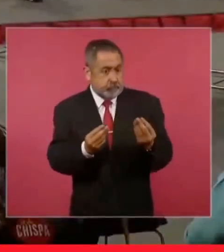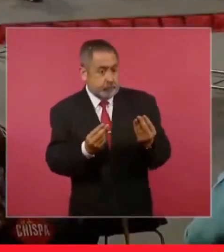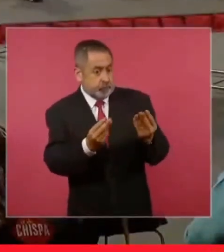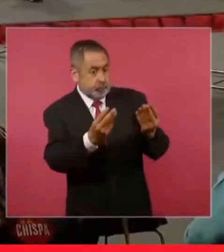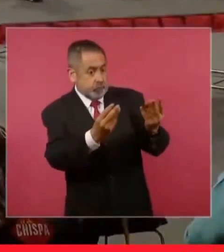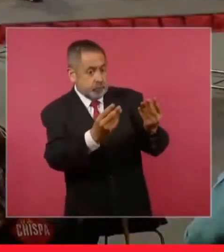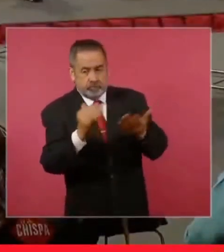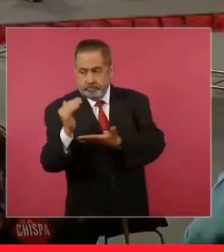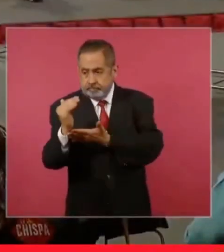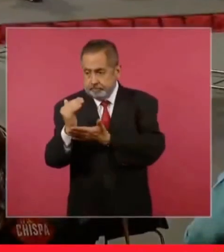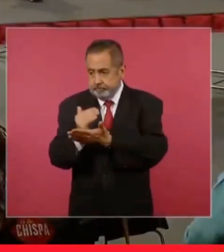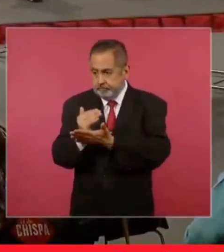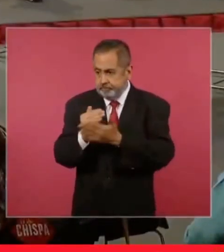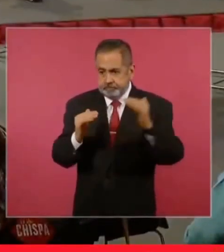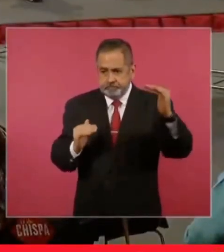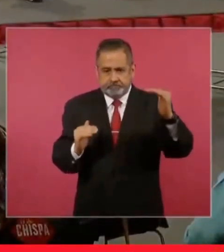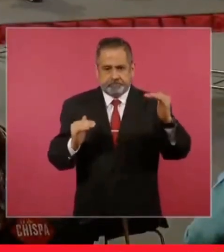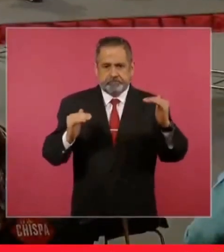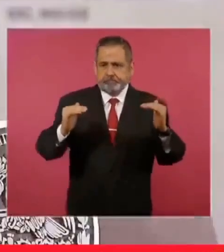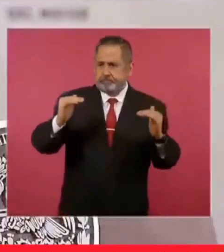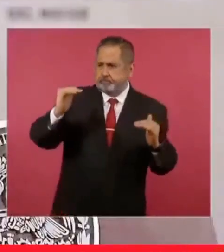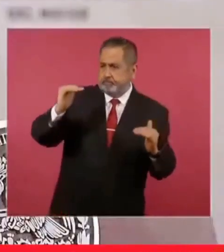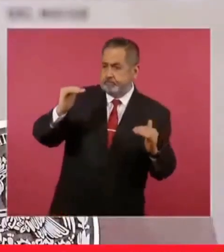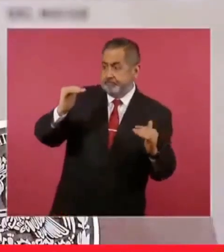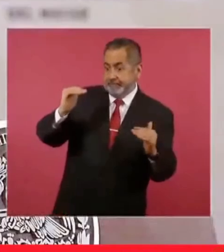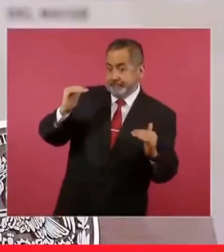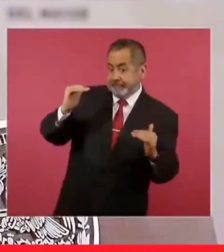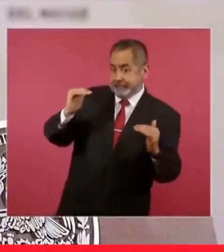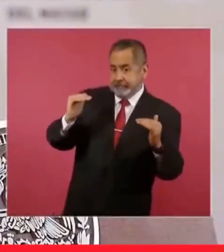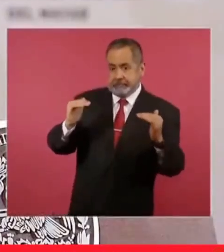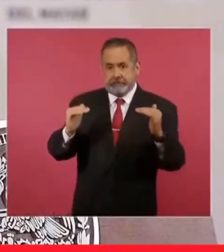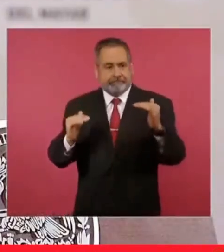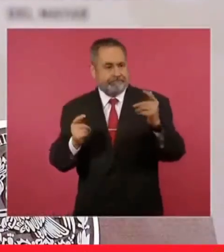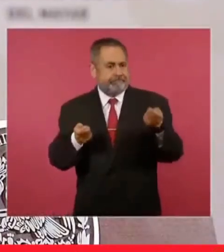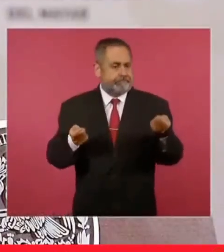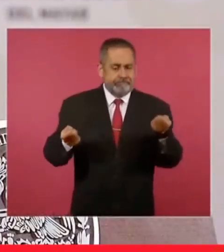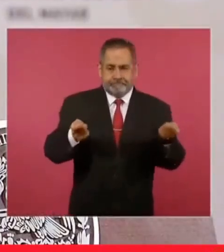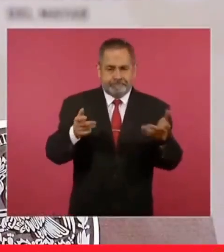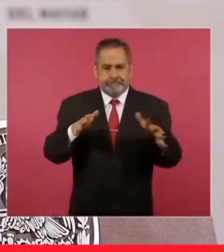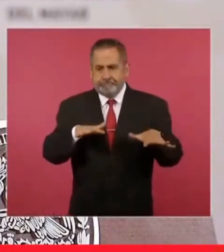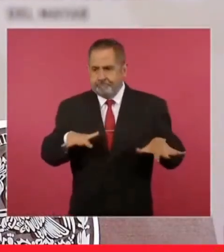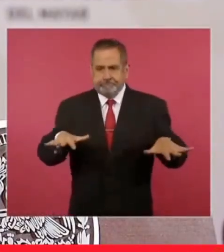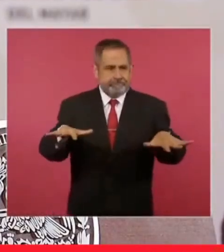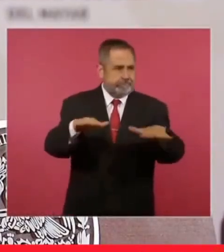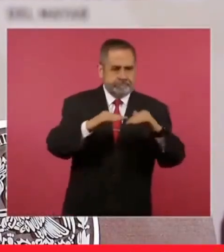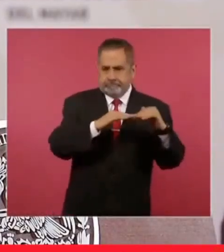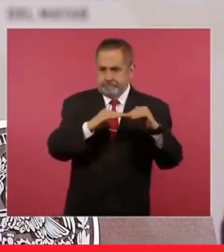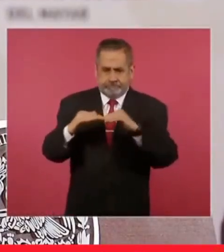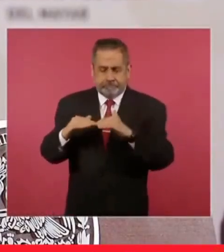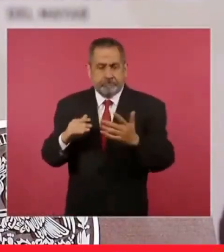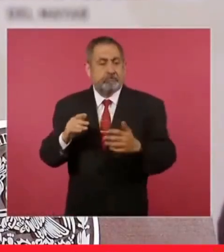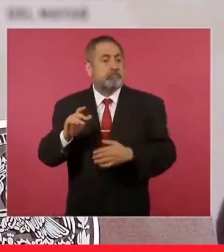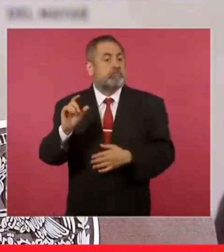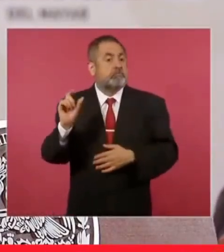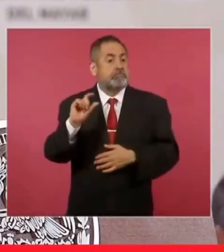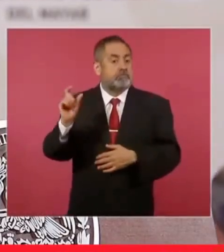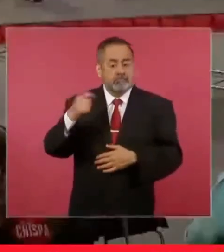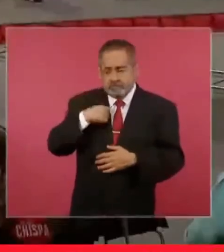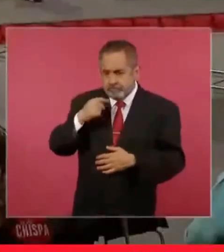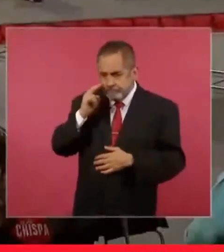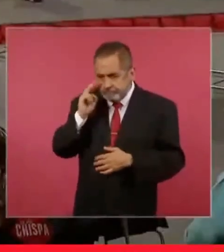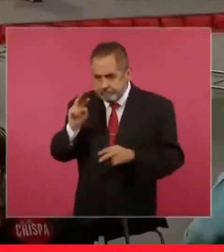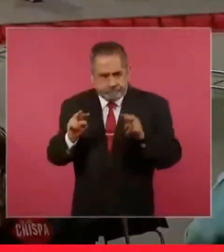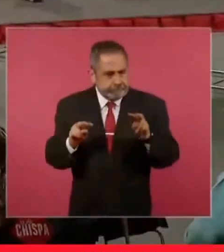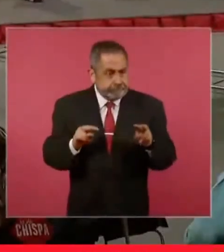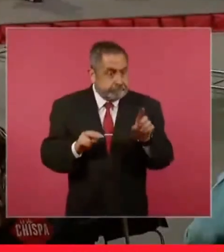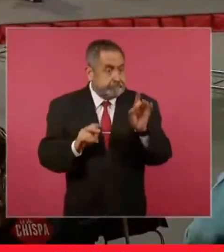la disponibilidad de la generación, y cuando prevemos algún problema potencial podemos